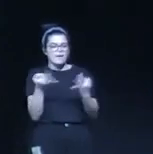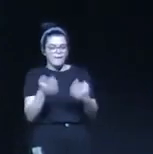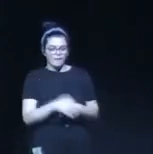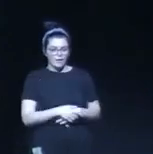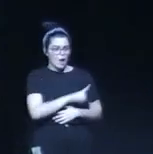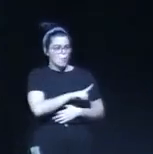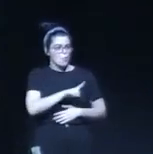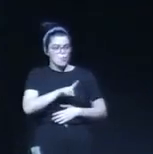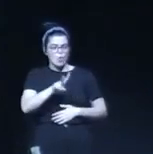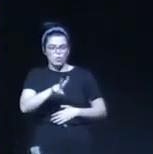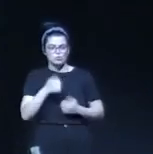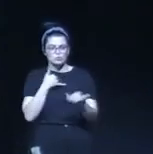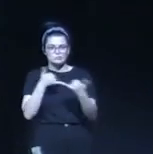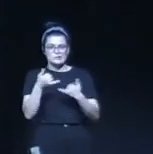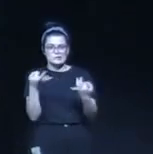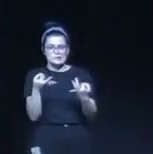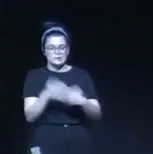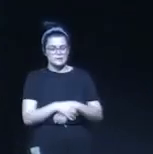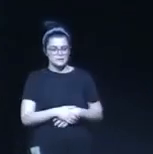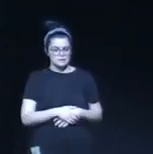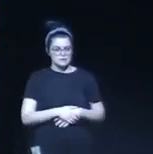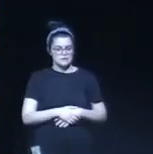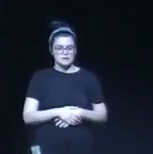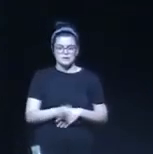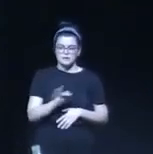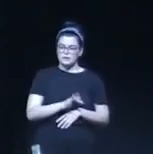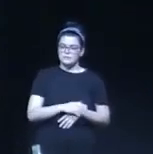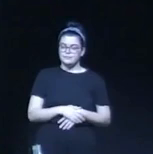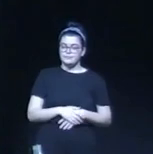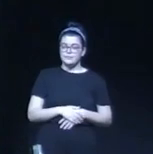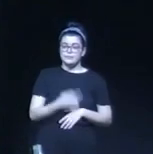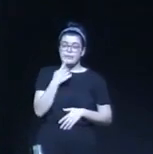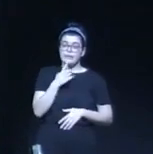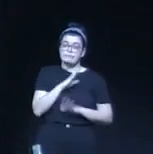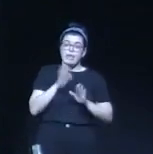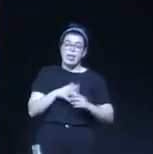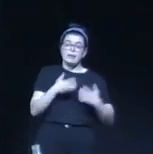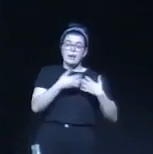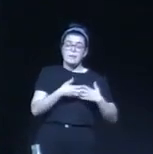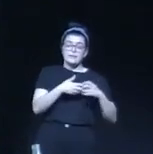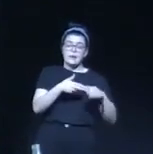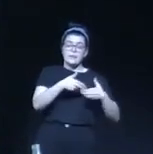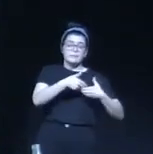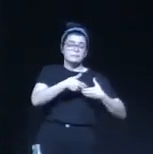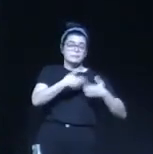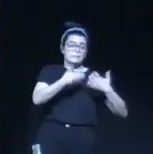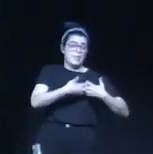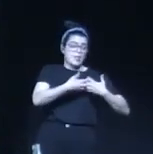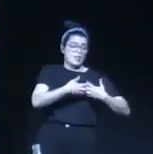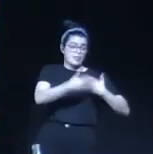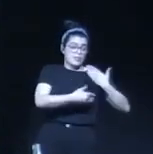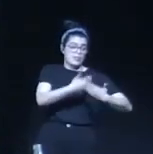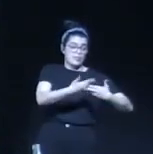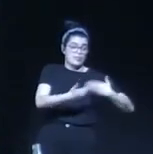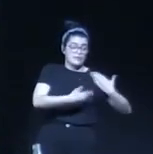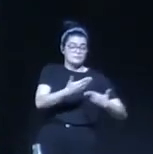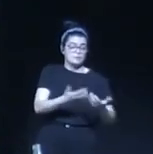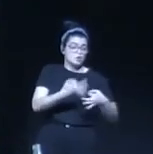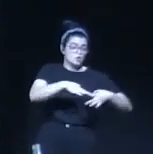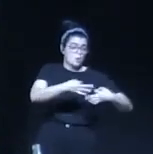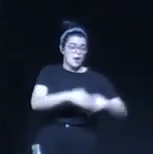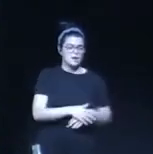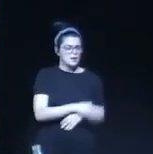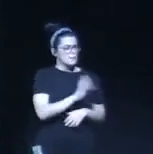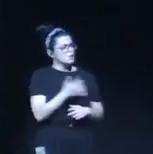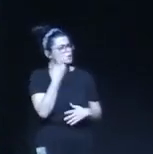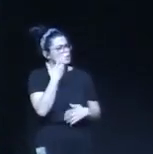al 112... Pues que están echando una planta en marcha. Sí. O sea, pero si hay una explosión,